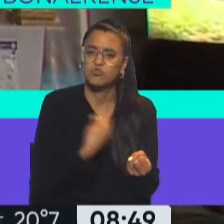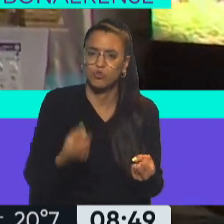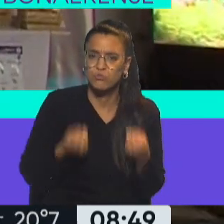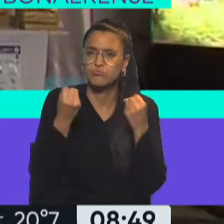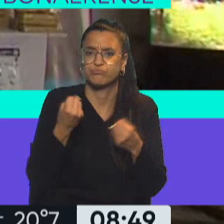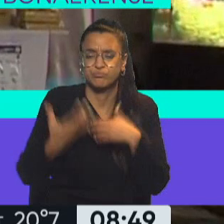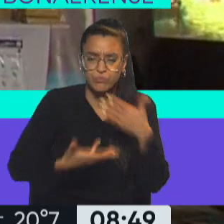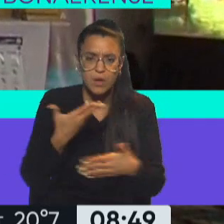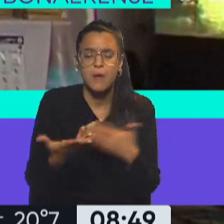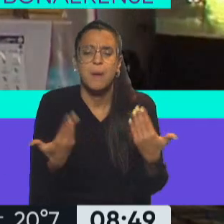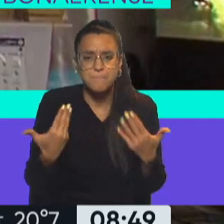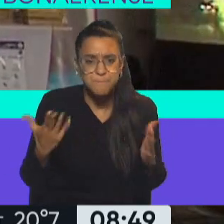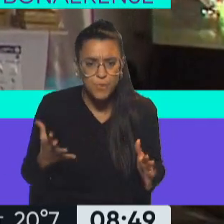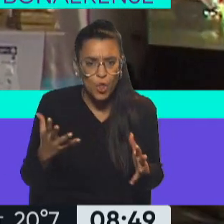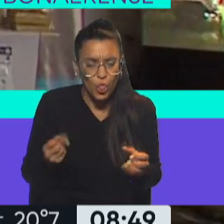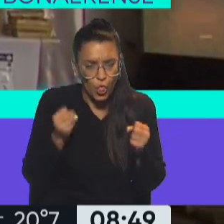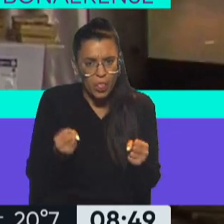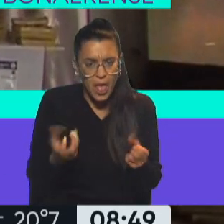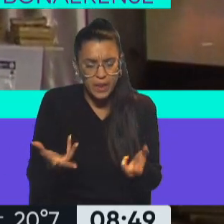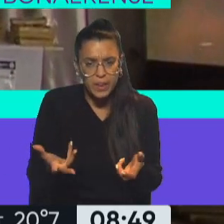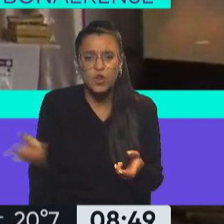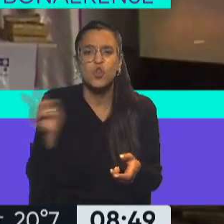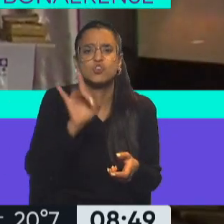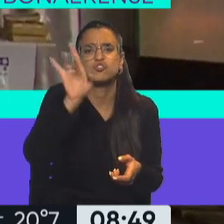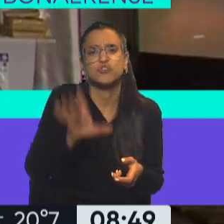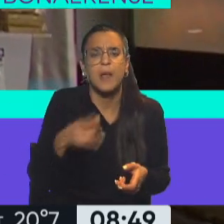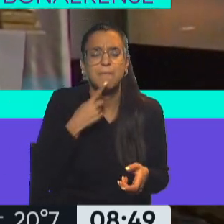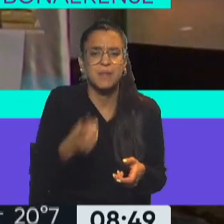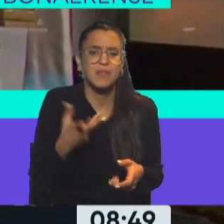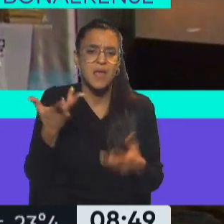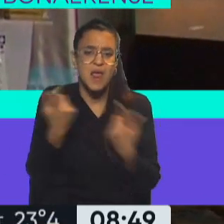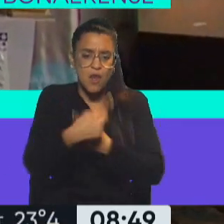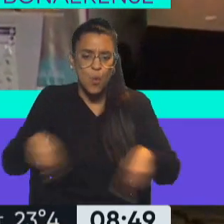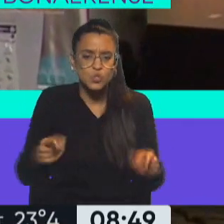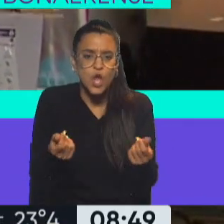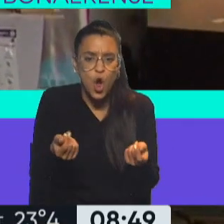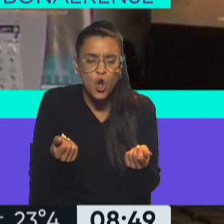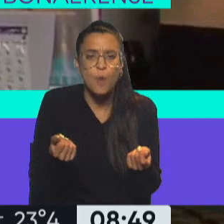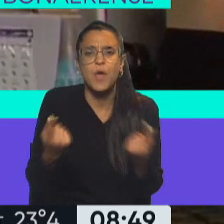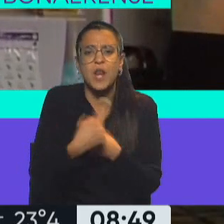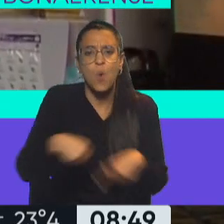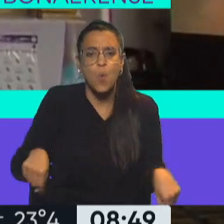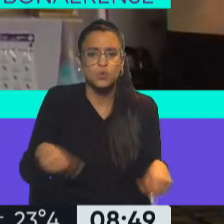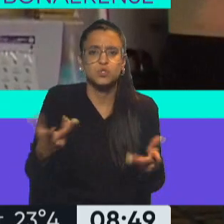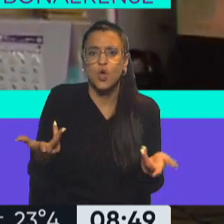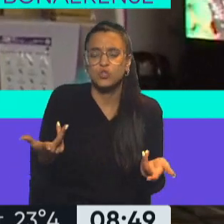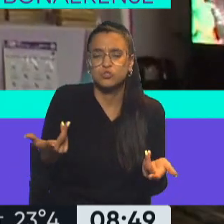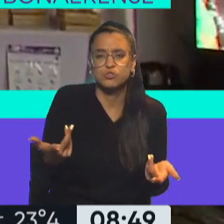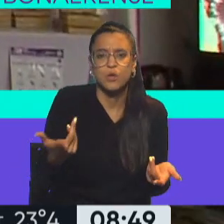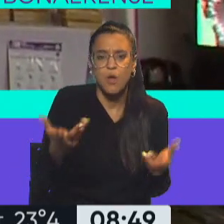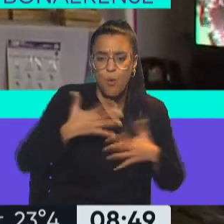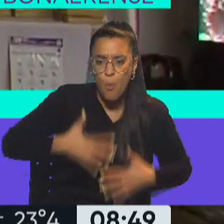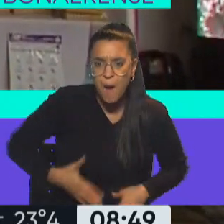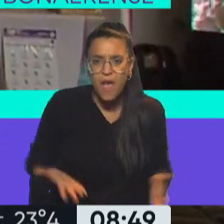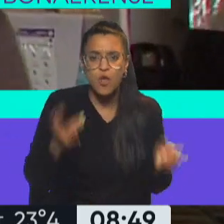poniendo en potenciar no solamente con recursos económicos, con recursos materiales y con recursos humanos